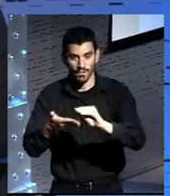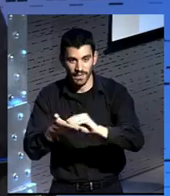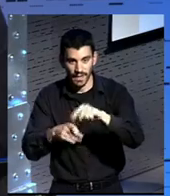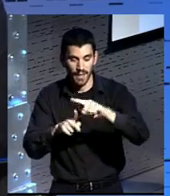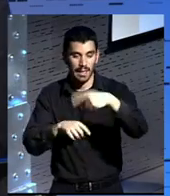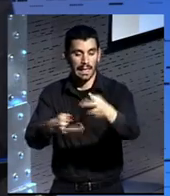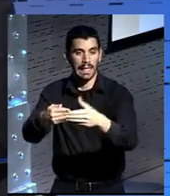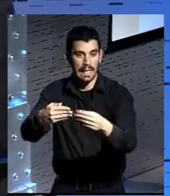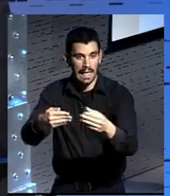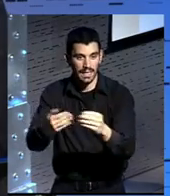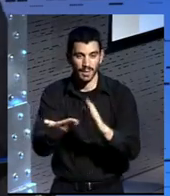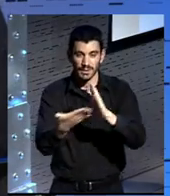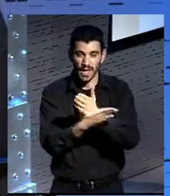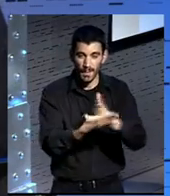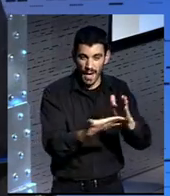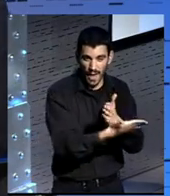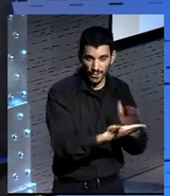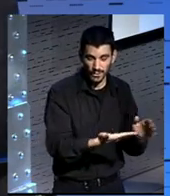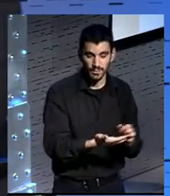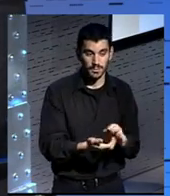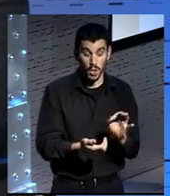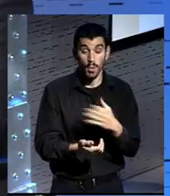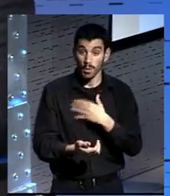herramientas más privadas, como sería el correo electrónico, sino hacer eso,